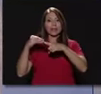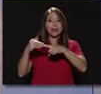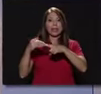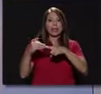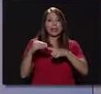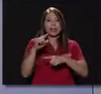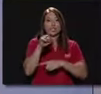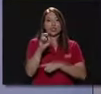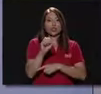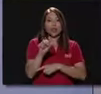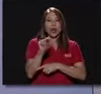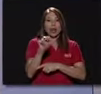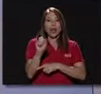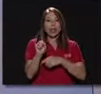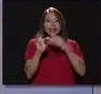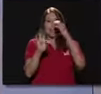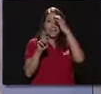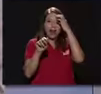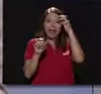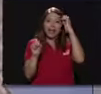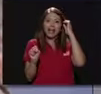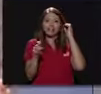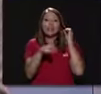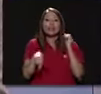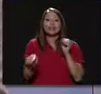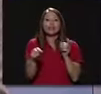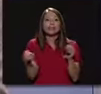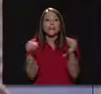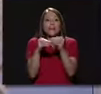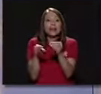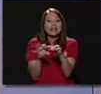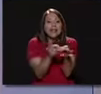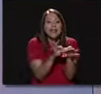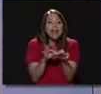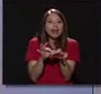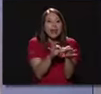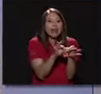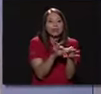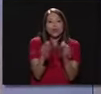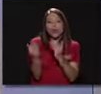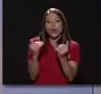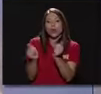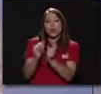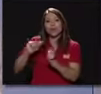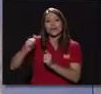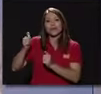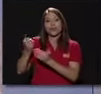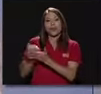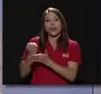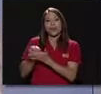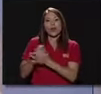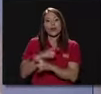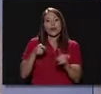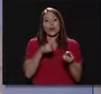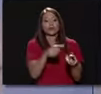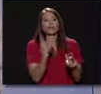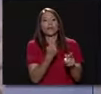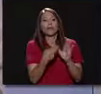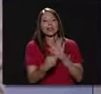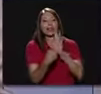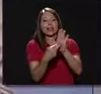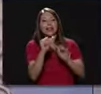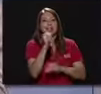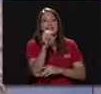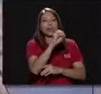zonas francas, están más encadenados que el resto de la economía, nada más que representan menos del 10% de la producción.